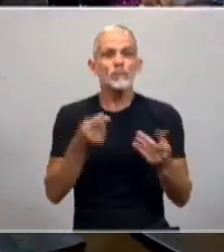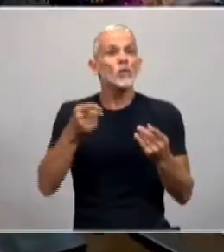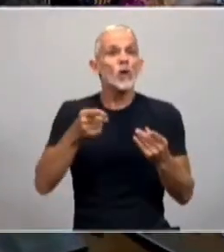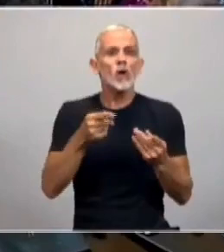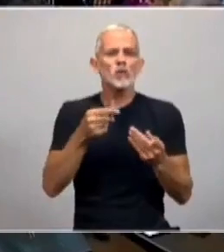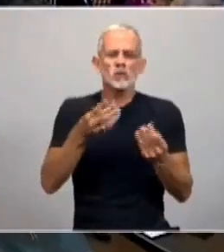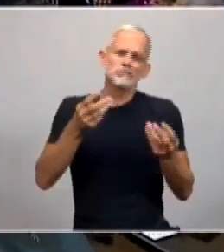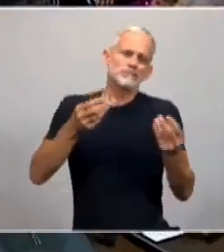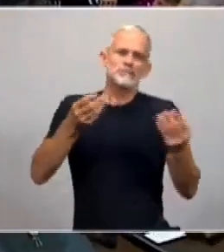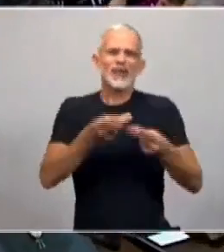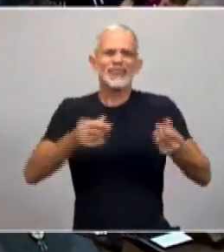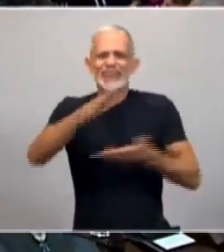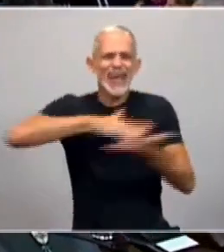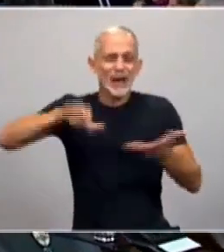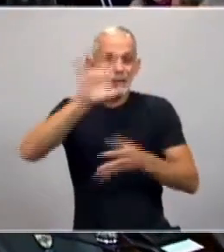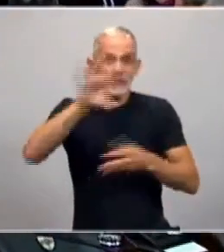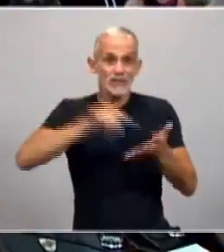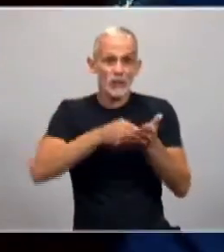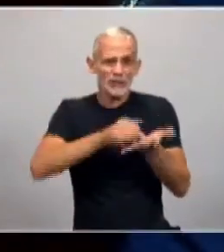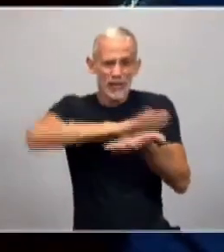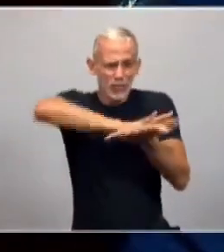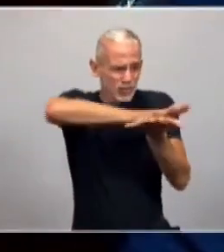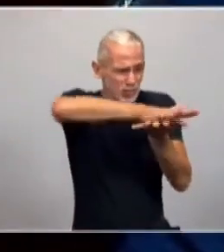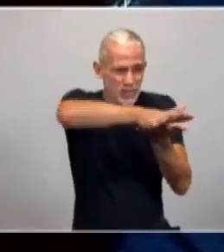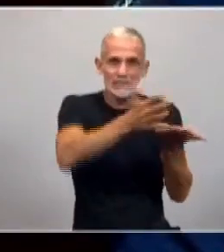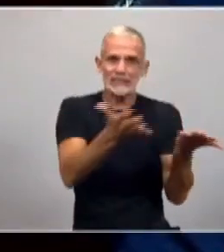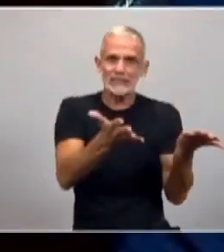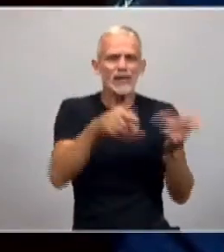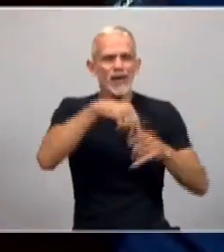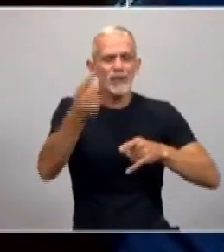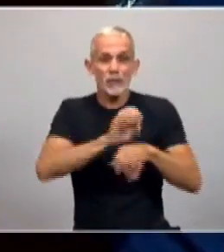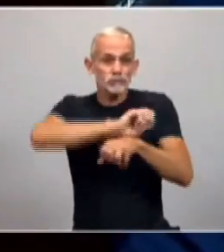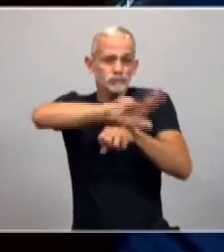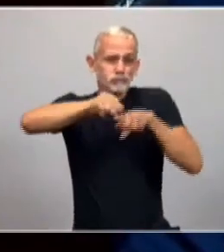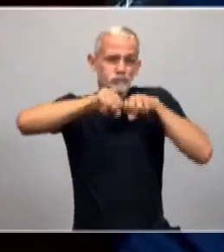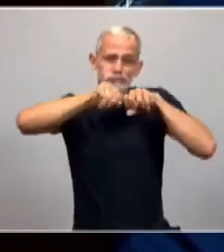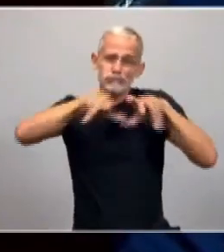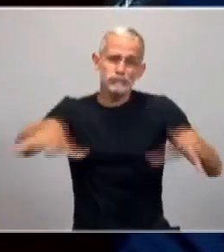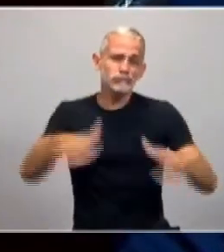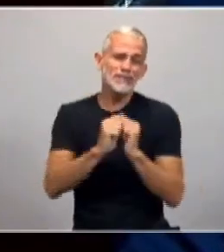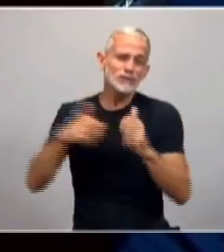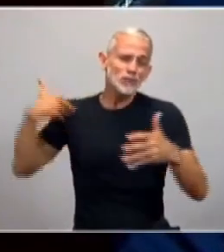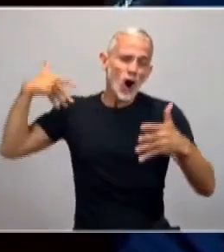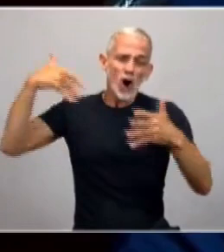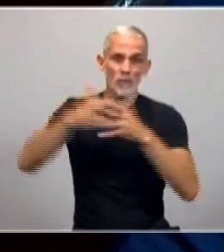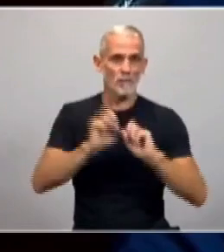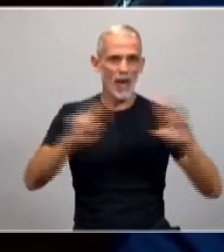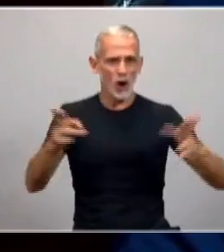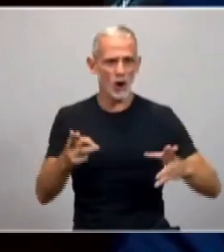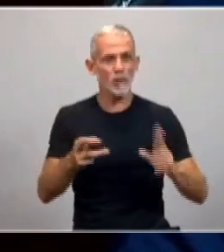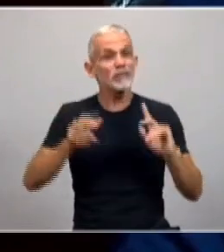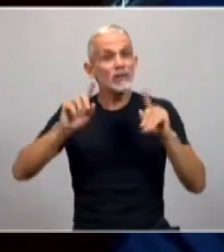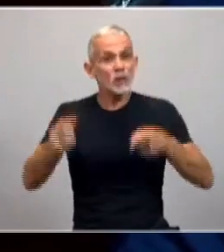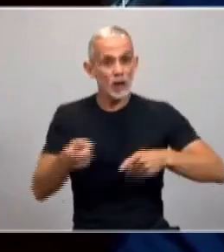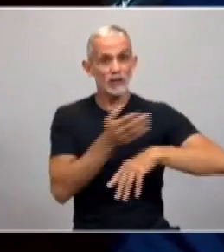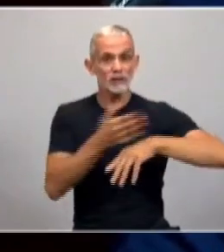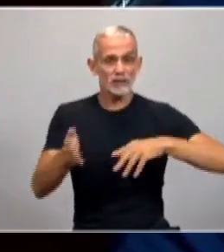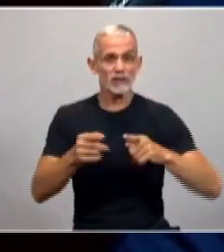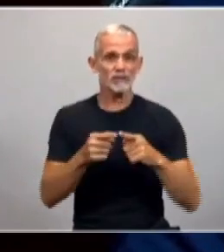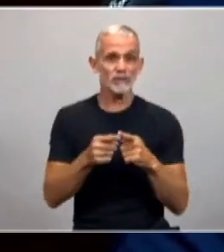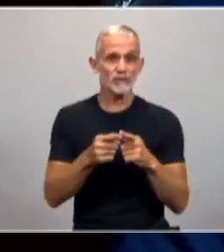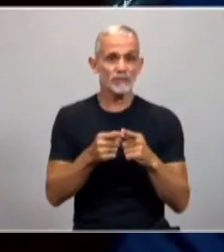tierra arrasada y tuvimos luego que enfrentar la peor epidemia de la historia humana. Así todo, y pese